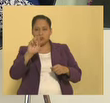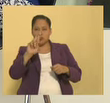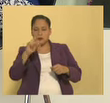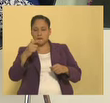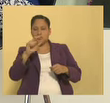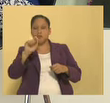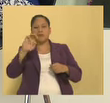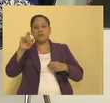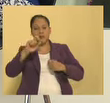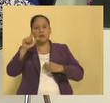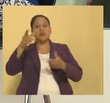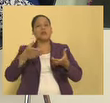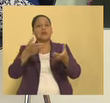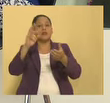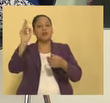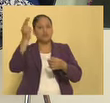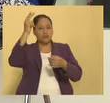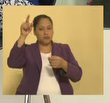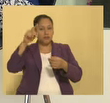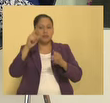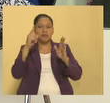www.cdhdf.org.mx. Ellos están en Avenida Universidad